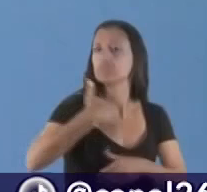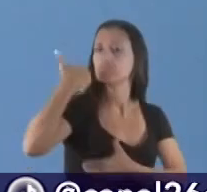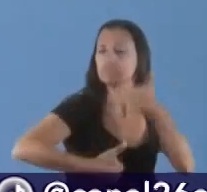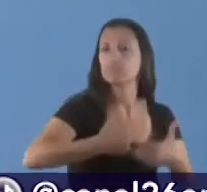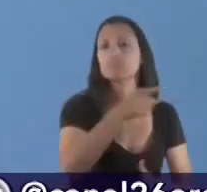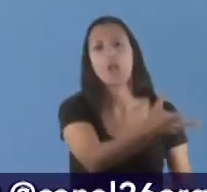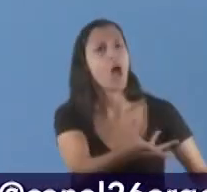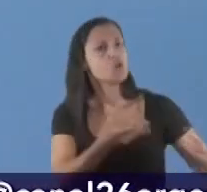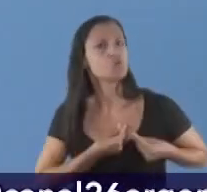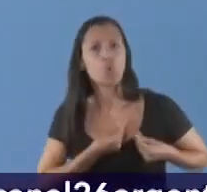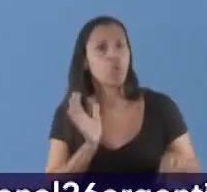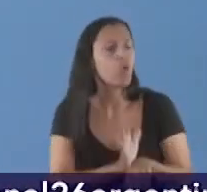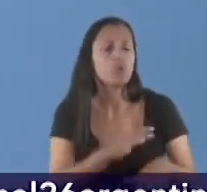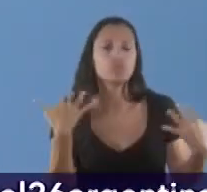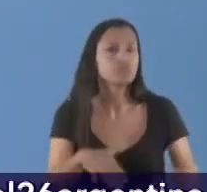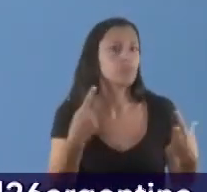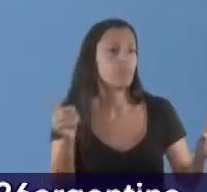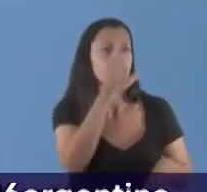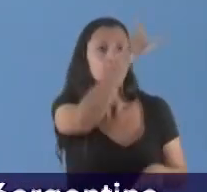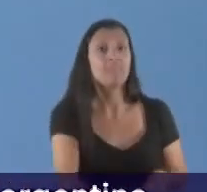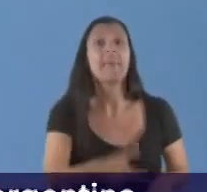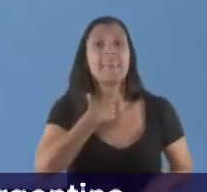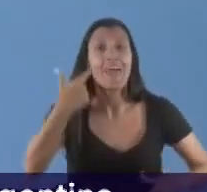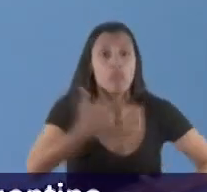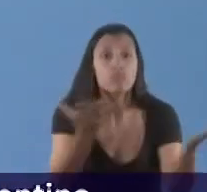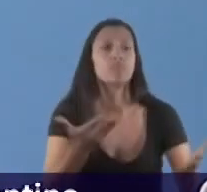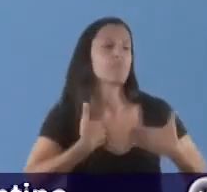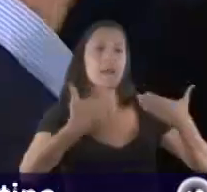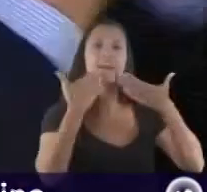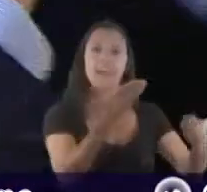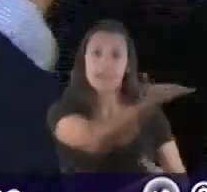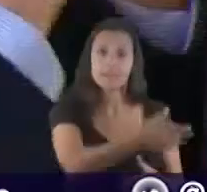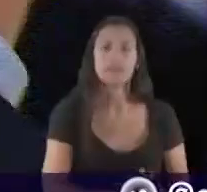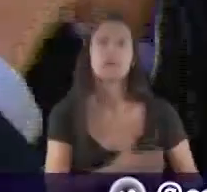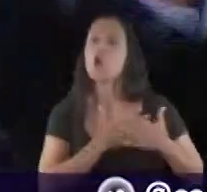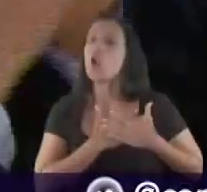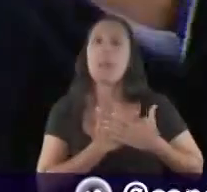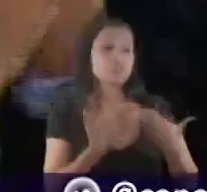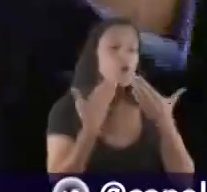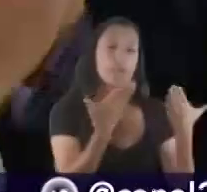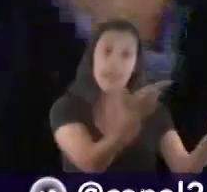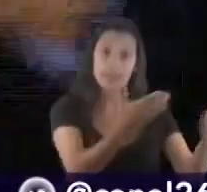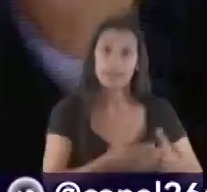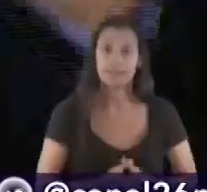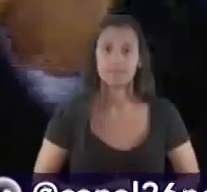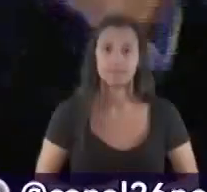ayudó como pocos. Y te quiero dar públicamente las gracias. De corazón, gracias.